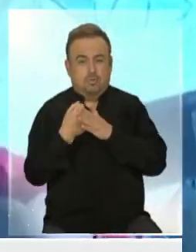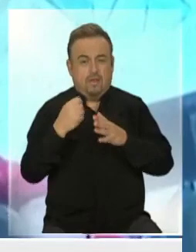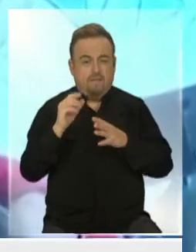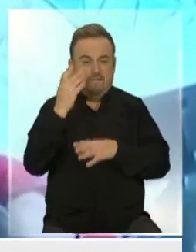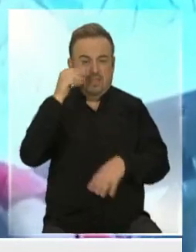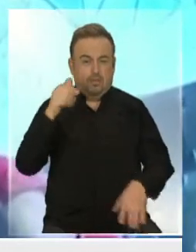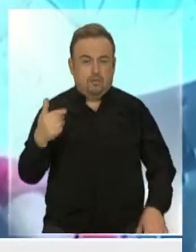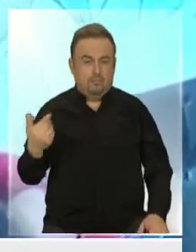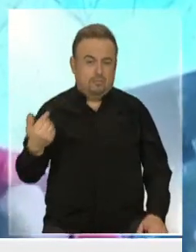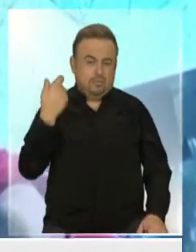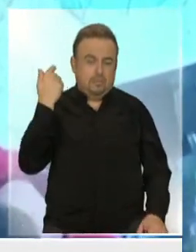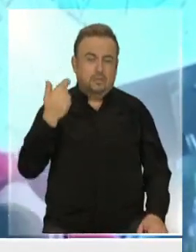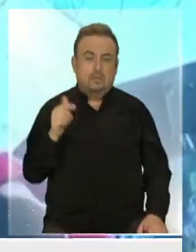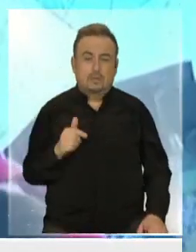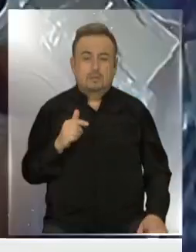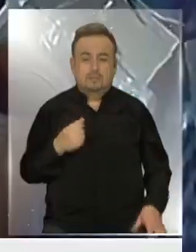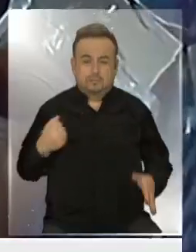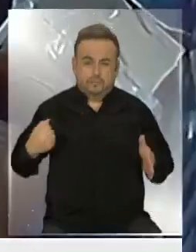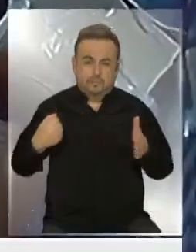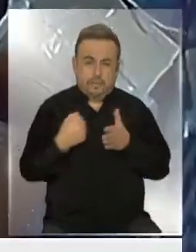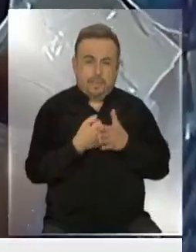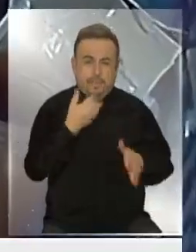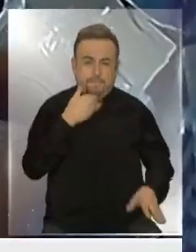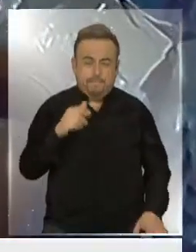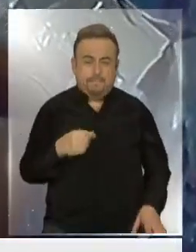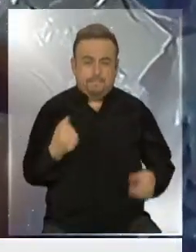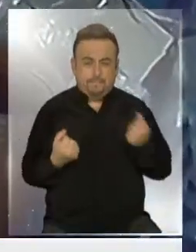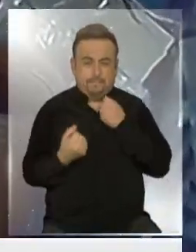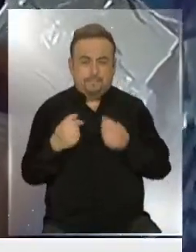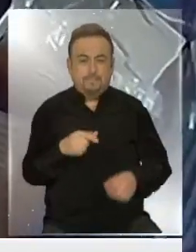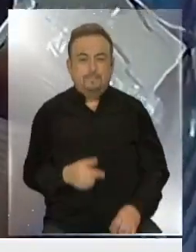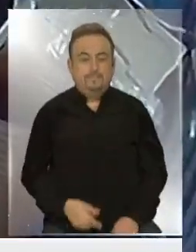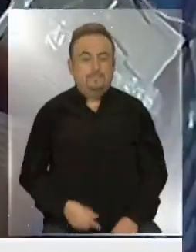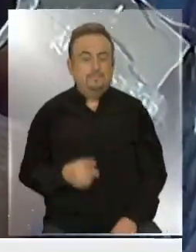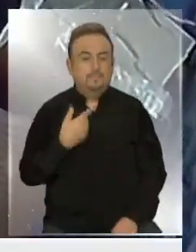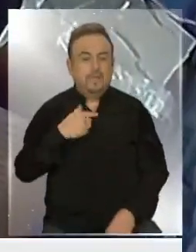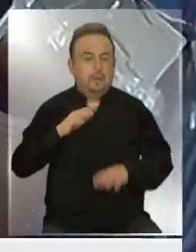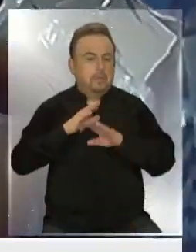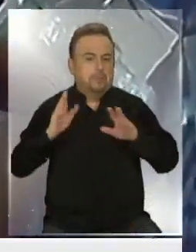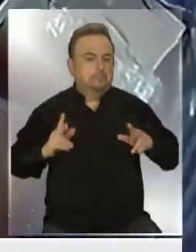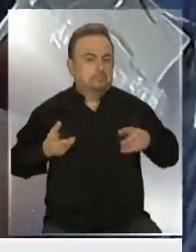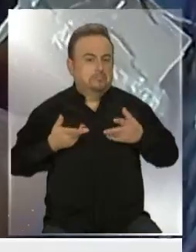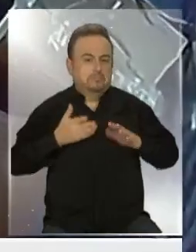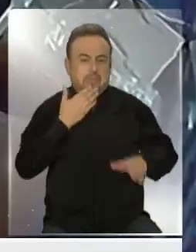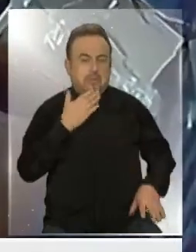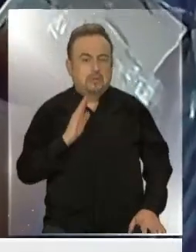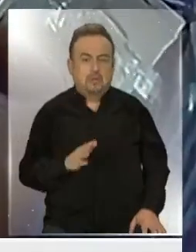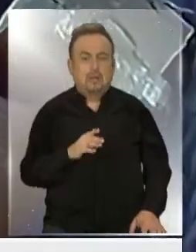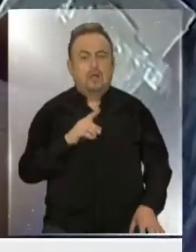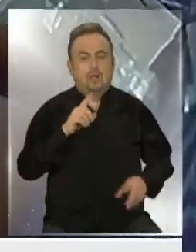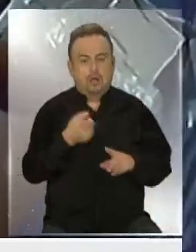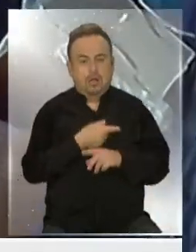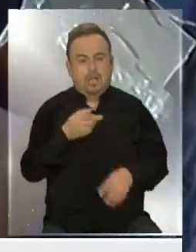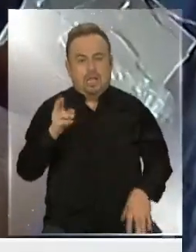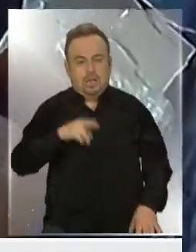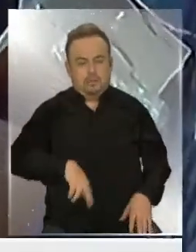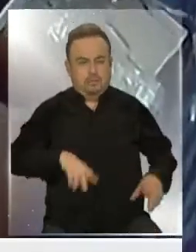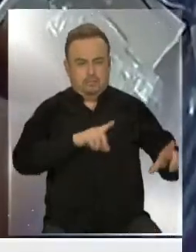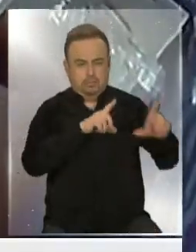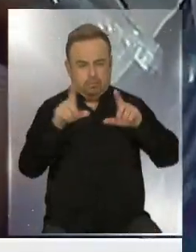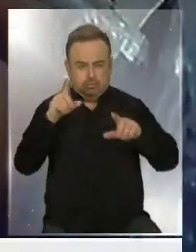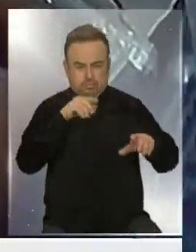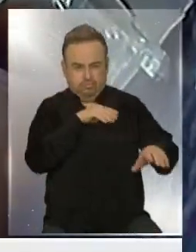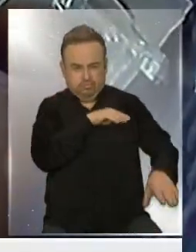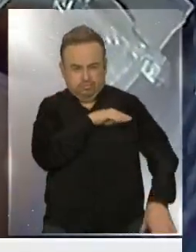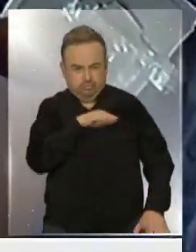vidrio. Exactamente, y arrollado también por el vehículo, pero no le pasa nada. Aquí volvemos a repetir esta